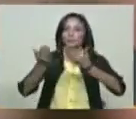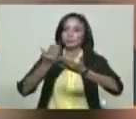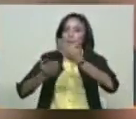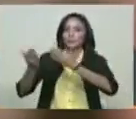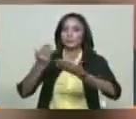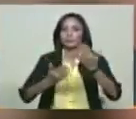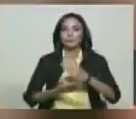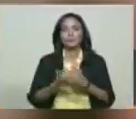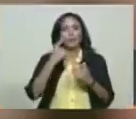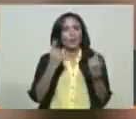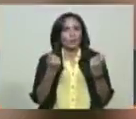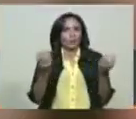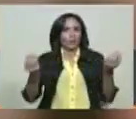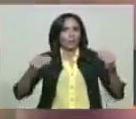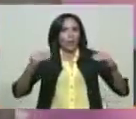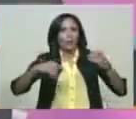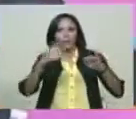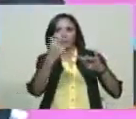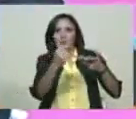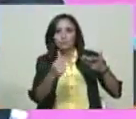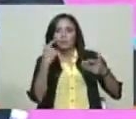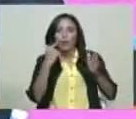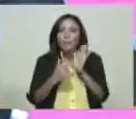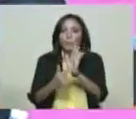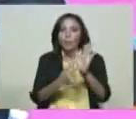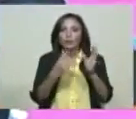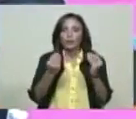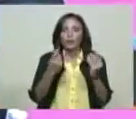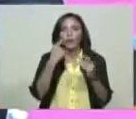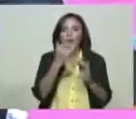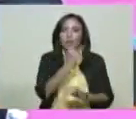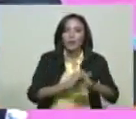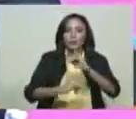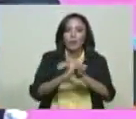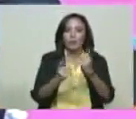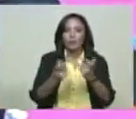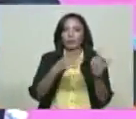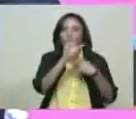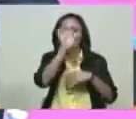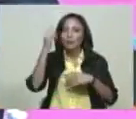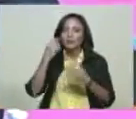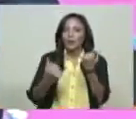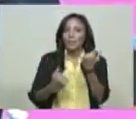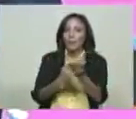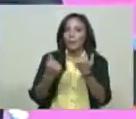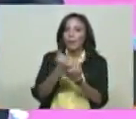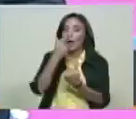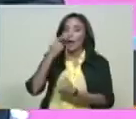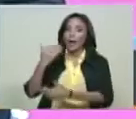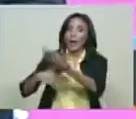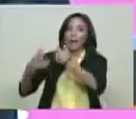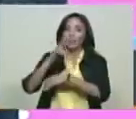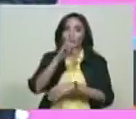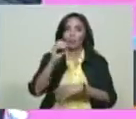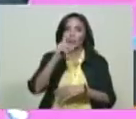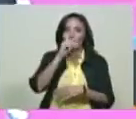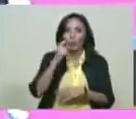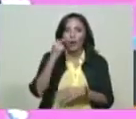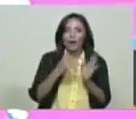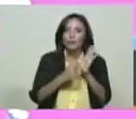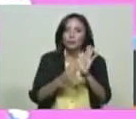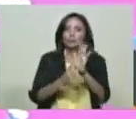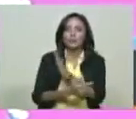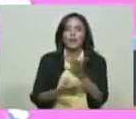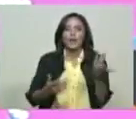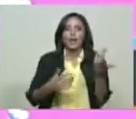nos falta mucho por hacer para demostrar nuestro internacionalismo como lo demostramos hace 200 años en pantano de vargas